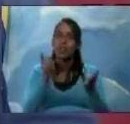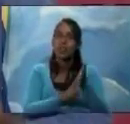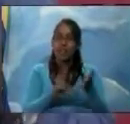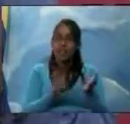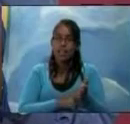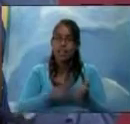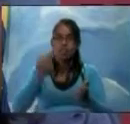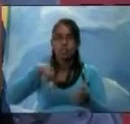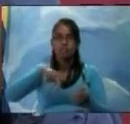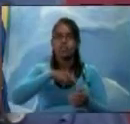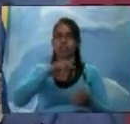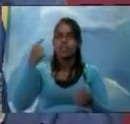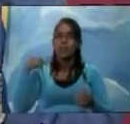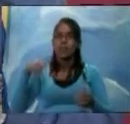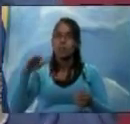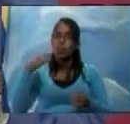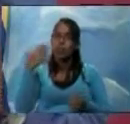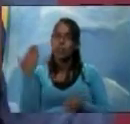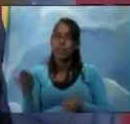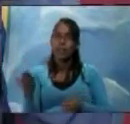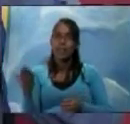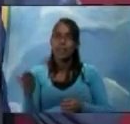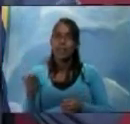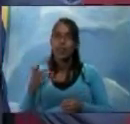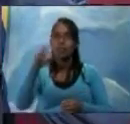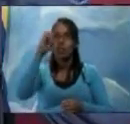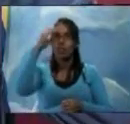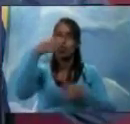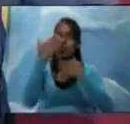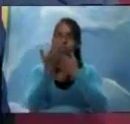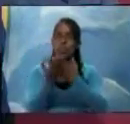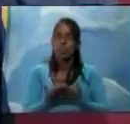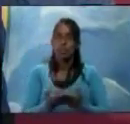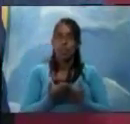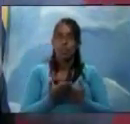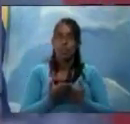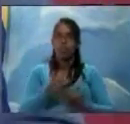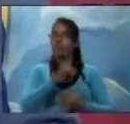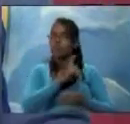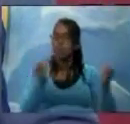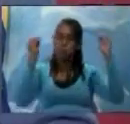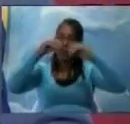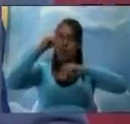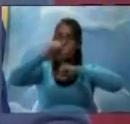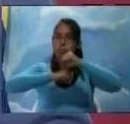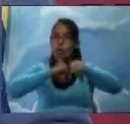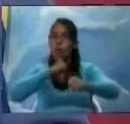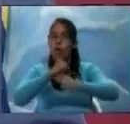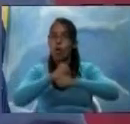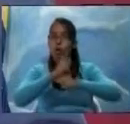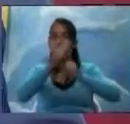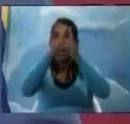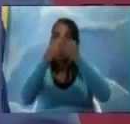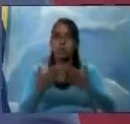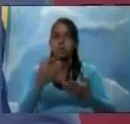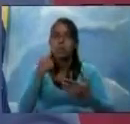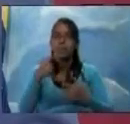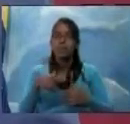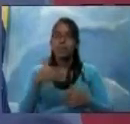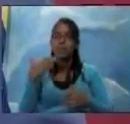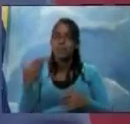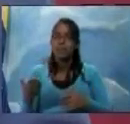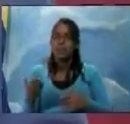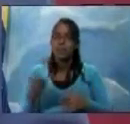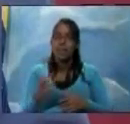nosotros tenemos que tener lo que Dios nos ha dado, de ponerlo por obra. La Biblia dice que